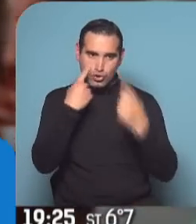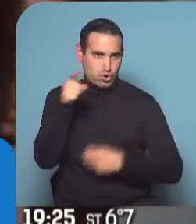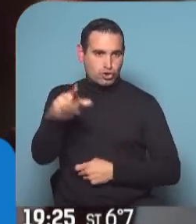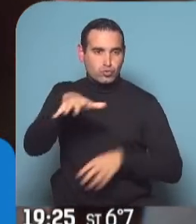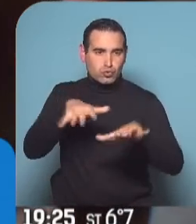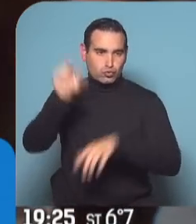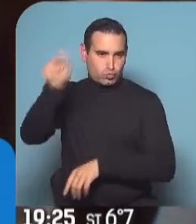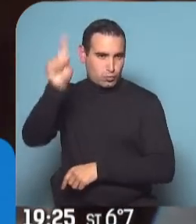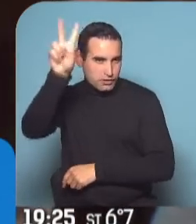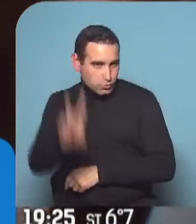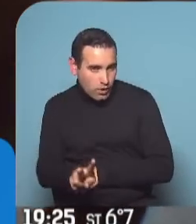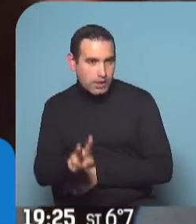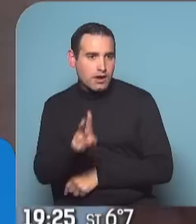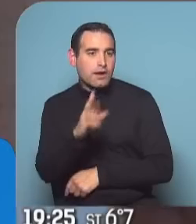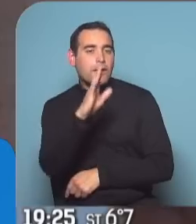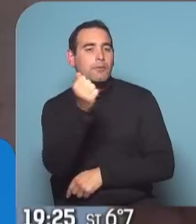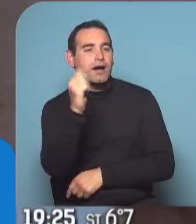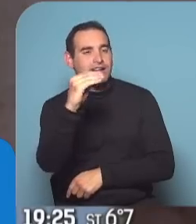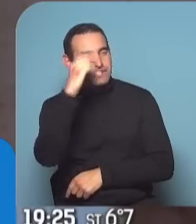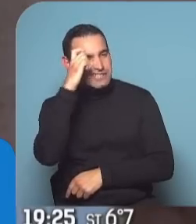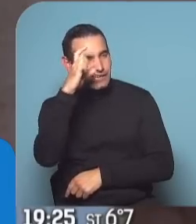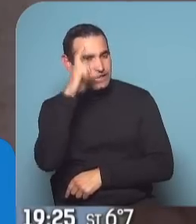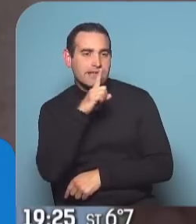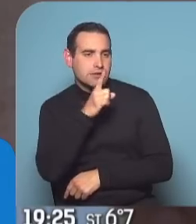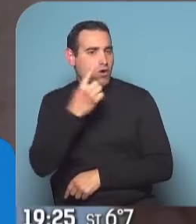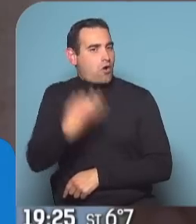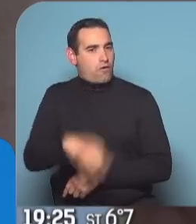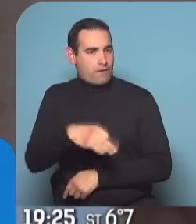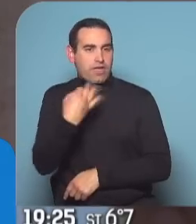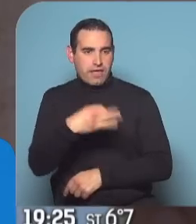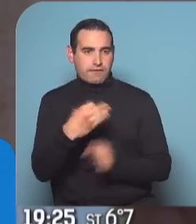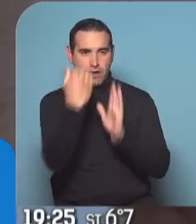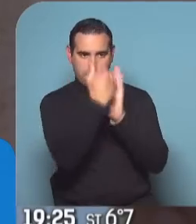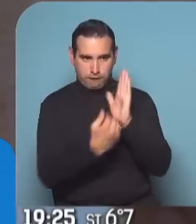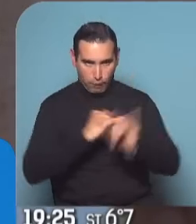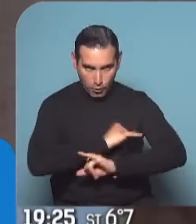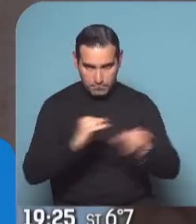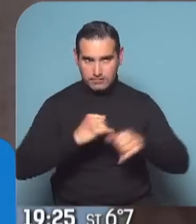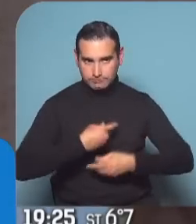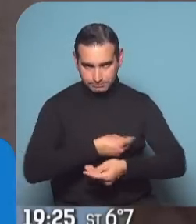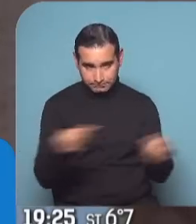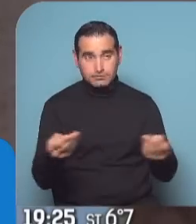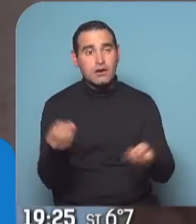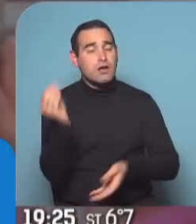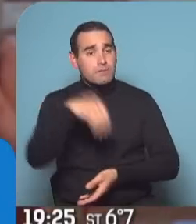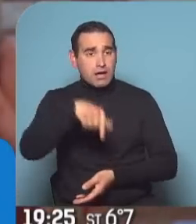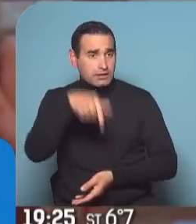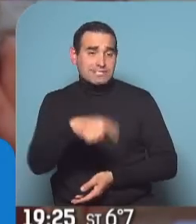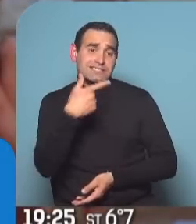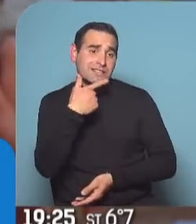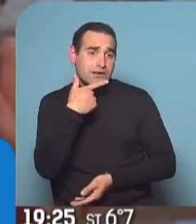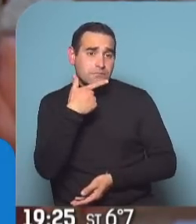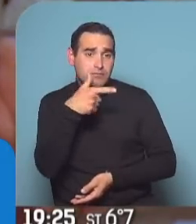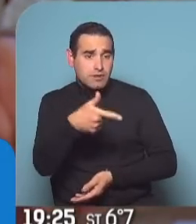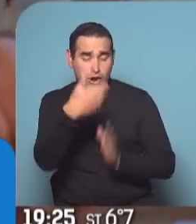Venezuela. Bachelet tenía la obligación de presentar este informe, presentar un informe oral en septiembre y allí se acaba el mandato de